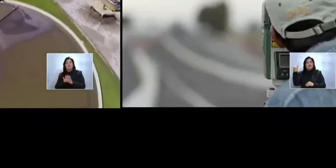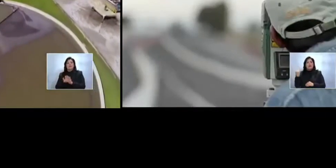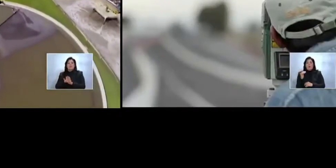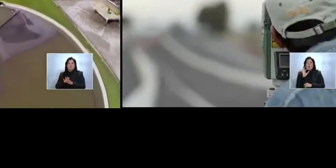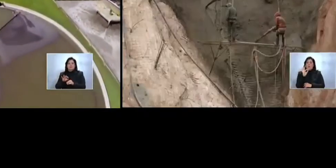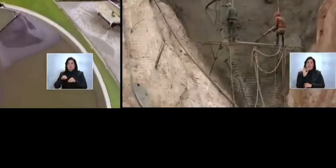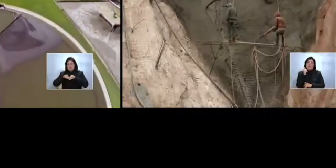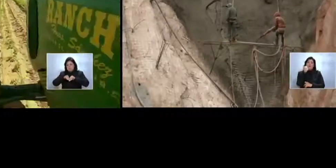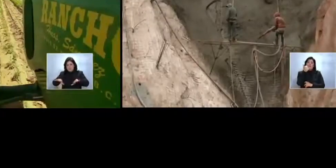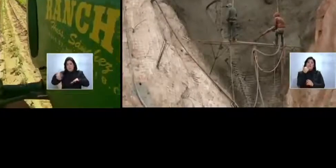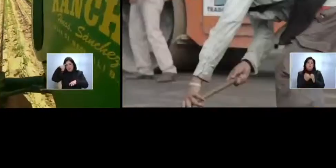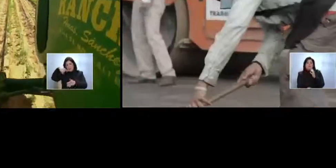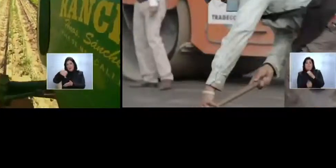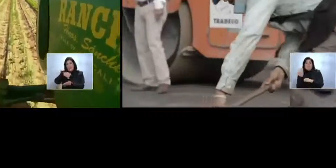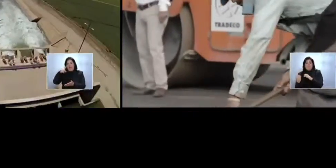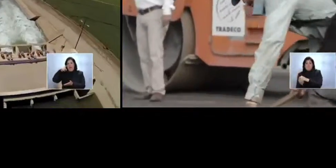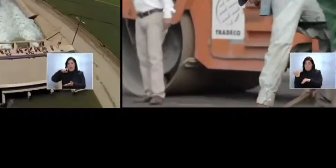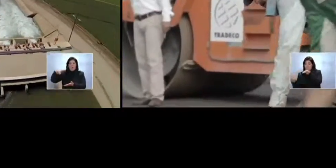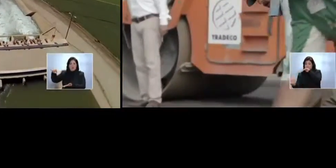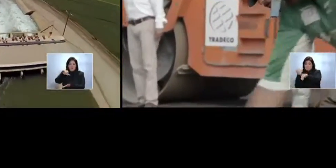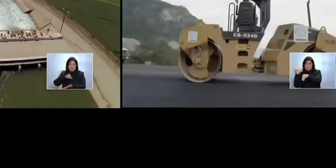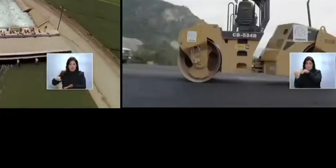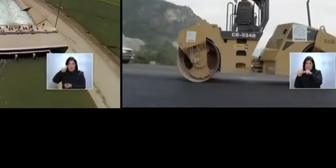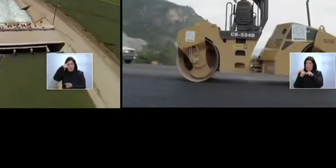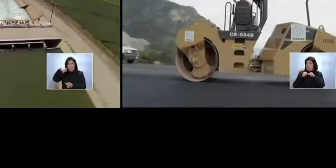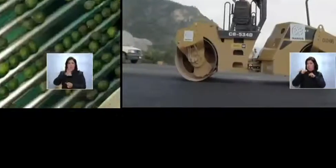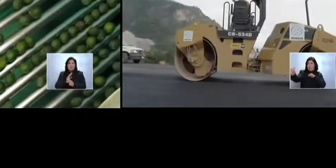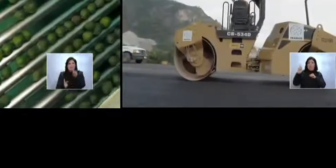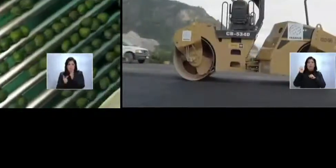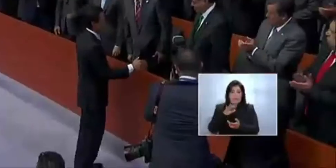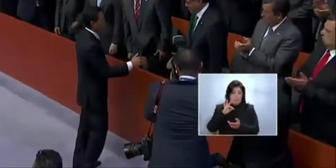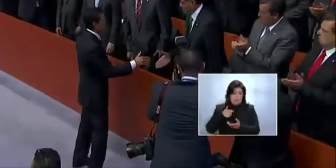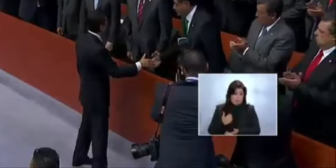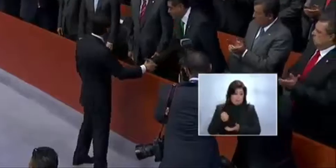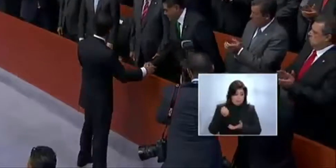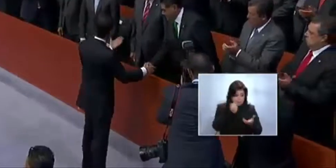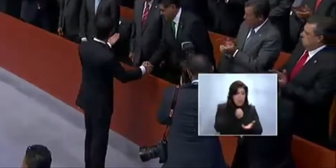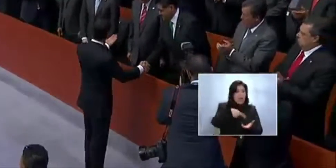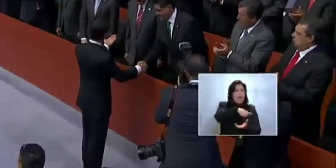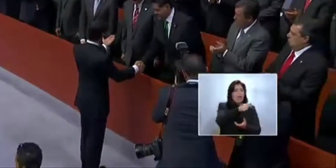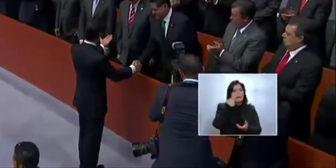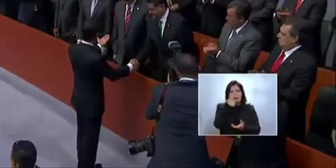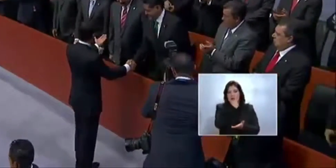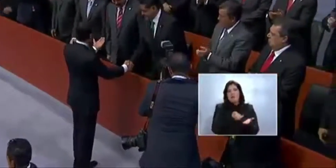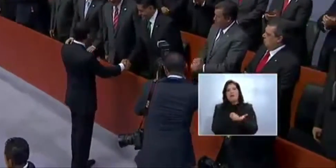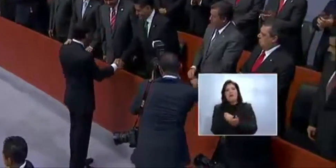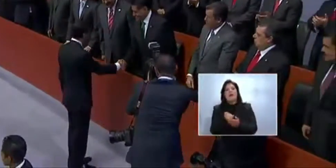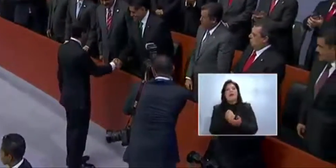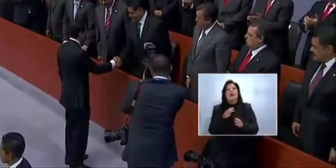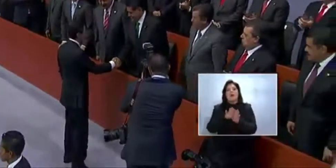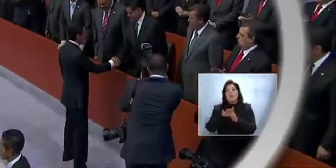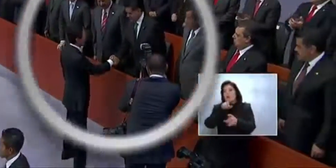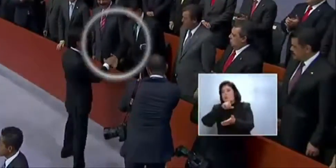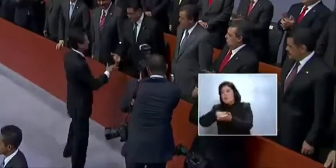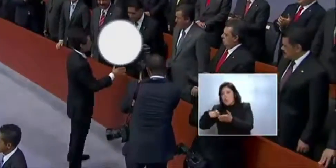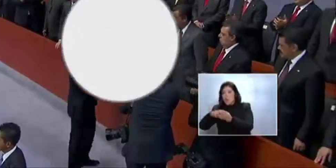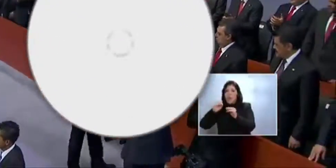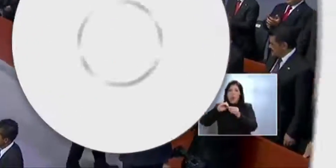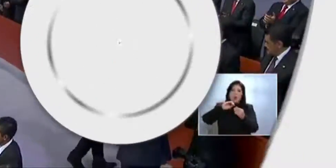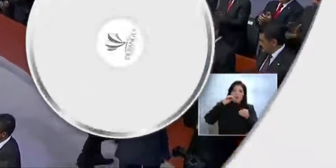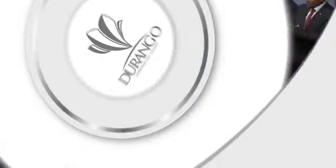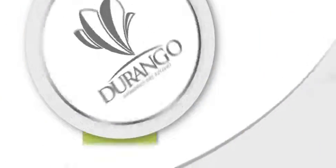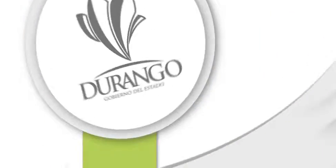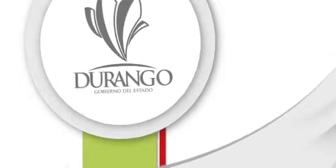seguro para las inversiones, la generación de empleos y el desarrollo del turismo. Unidos crecemos todos. Gobierno del